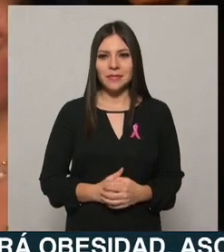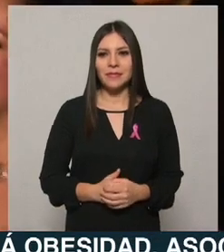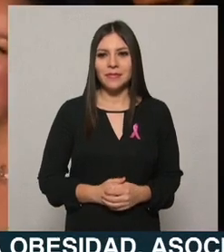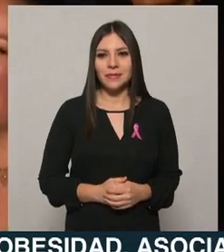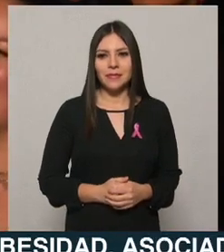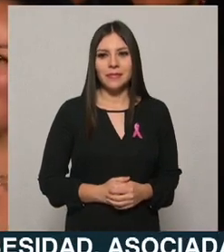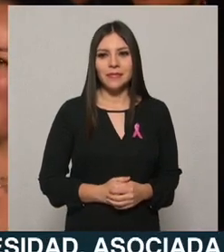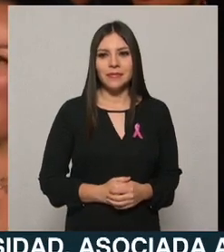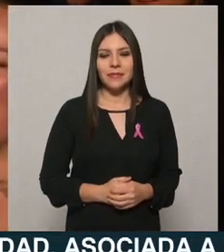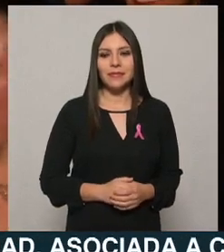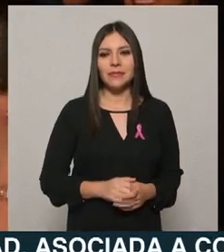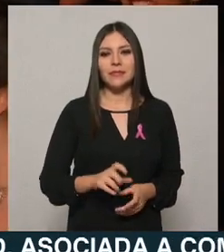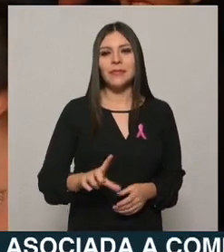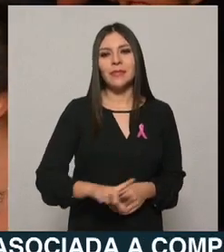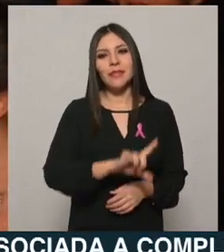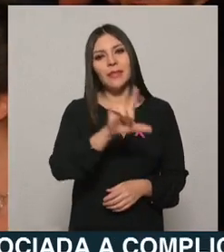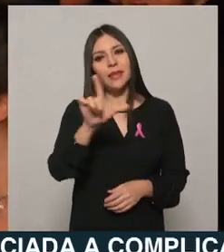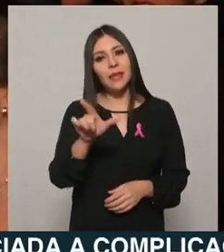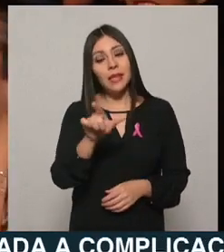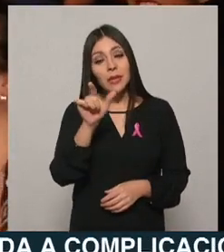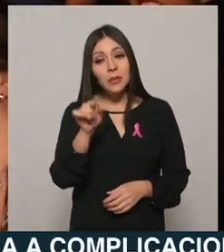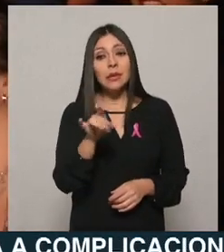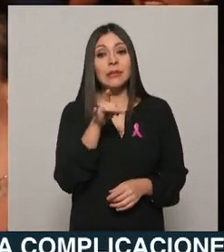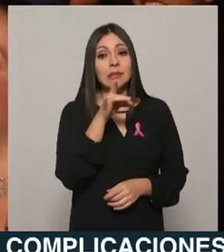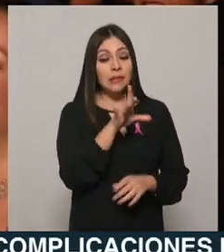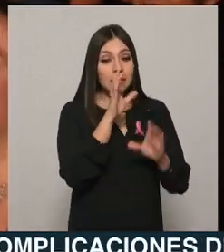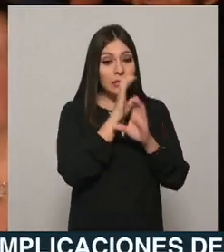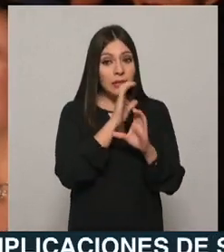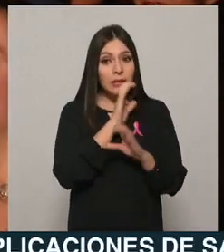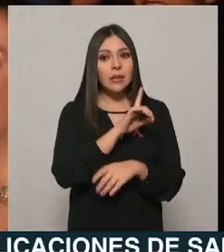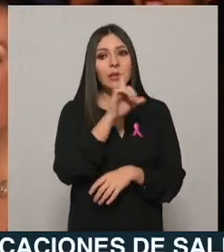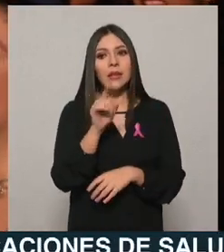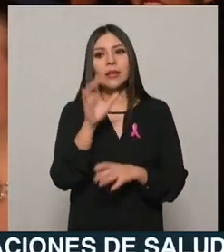Para dar paso a piezas italianas.